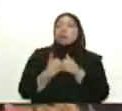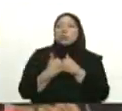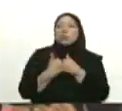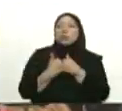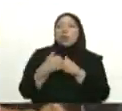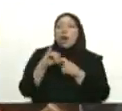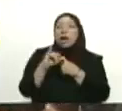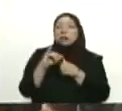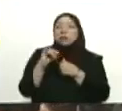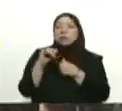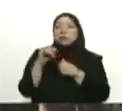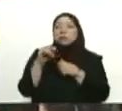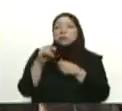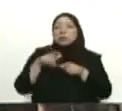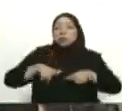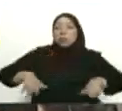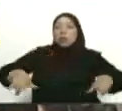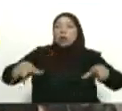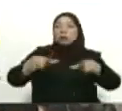zona